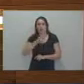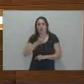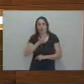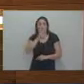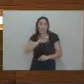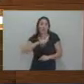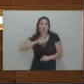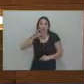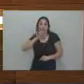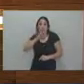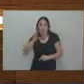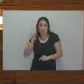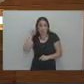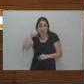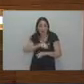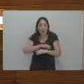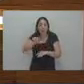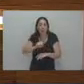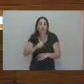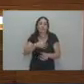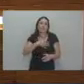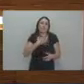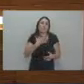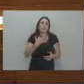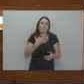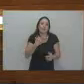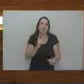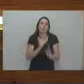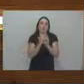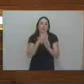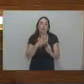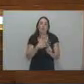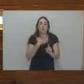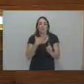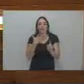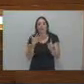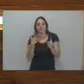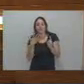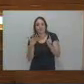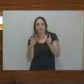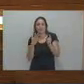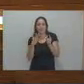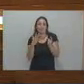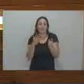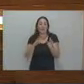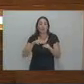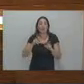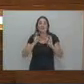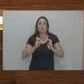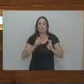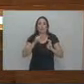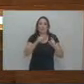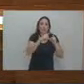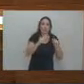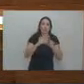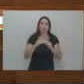Partido Popular y donde siempre es más fácil llegar a acuerdos entre quienes ejercen oposición. Y por eso las tensiones son mayores en Asturias y en Andalucía, necesariamente. Porque